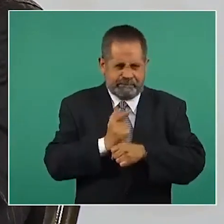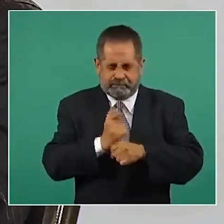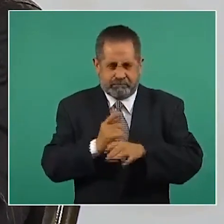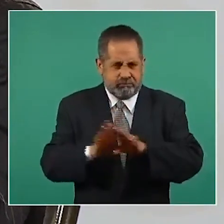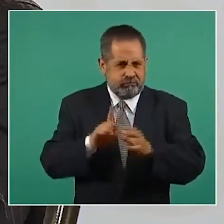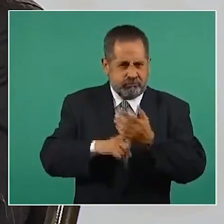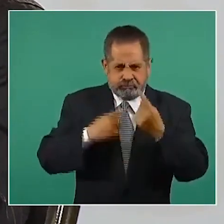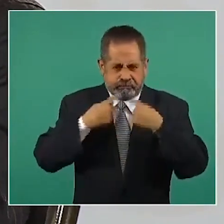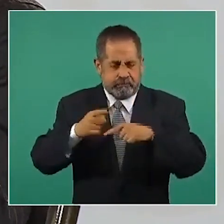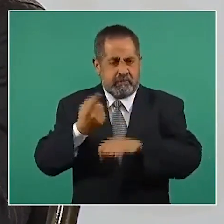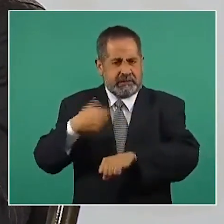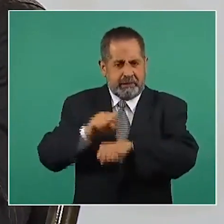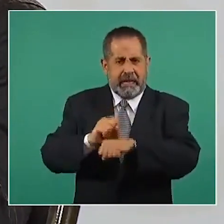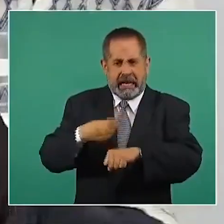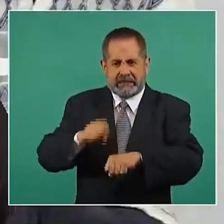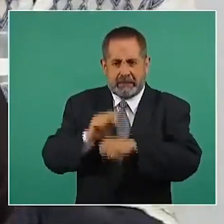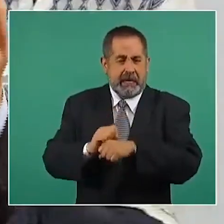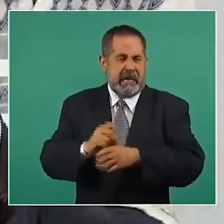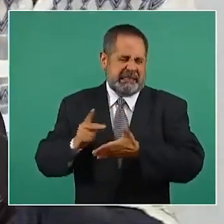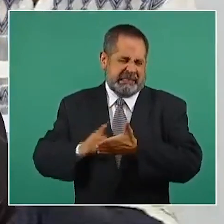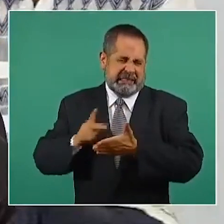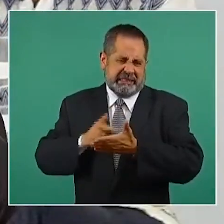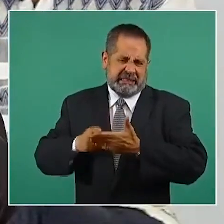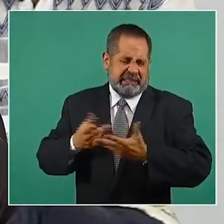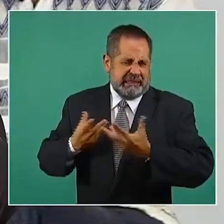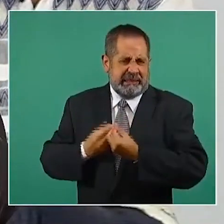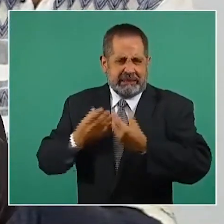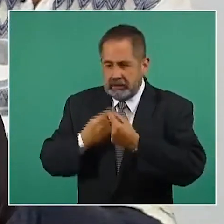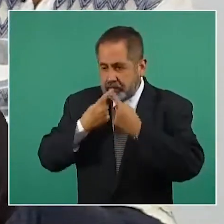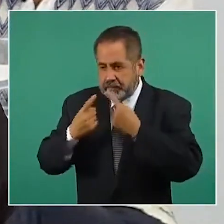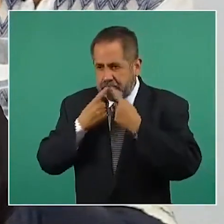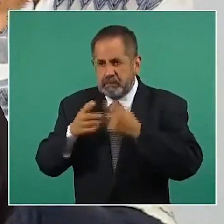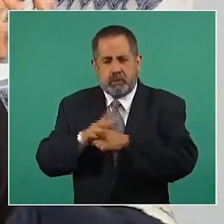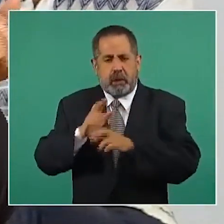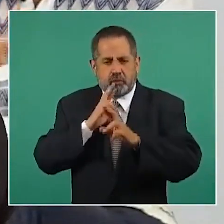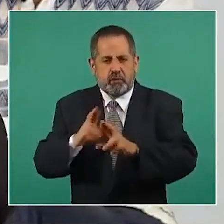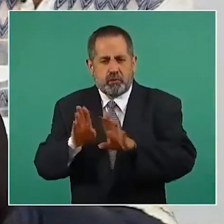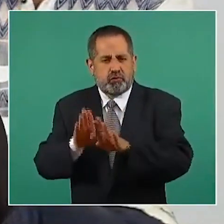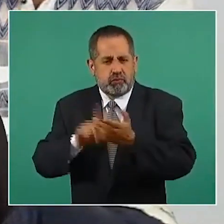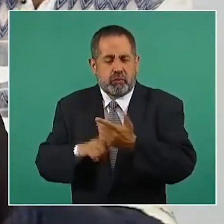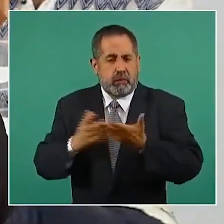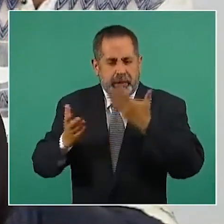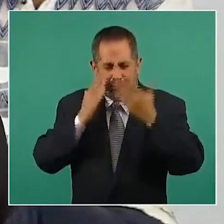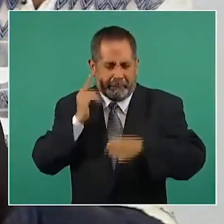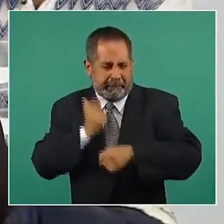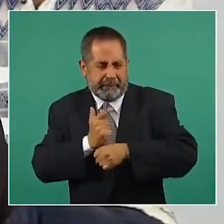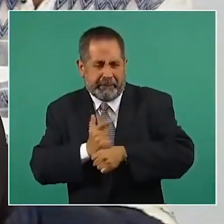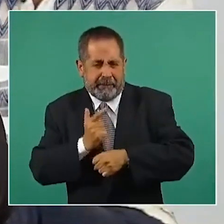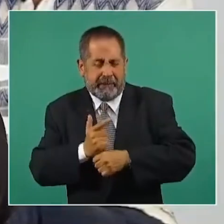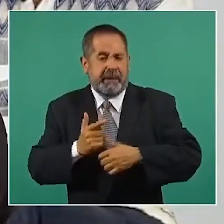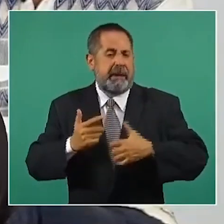mediante sesiones semanales y a veces más de una vez por semana, analizaba los resultados de estudios